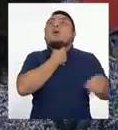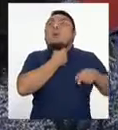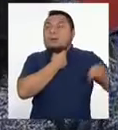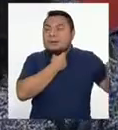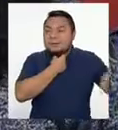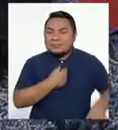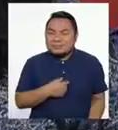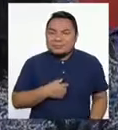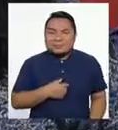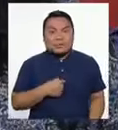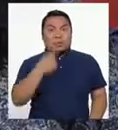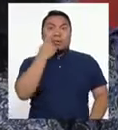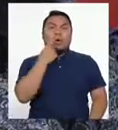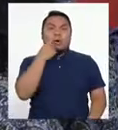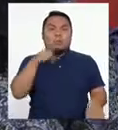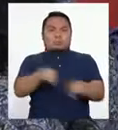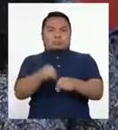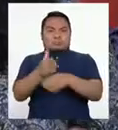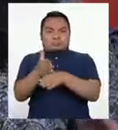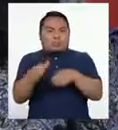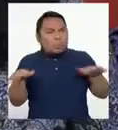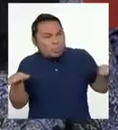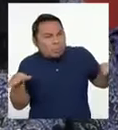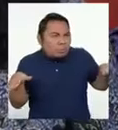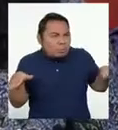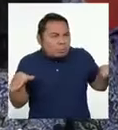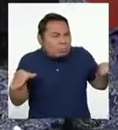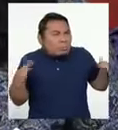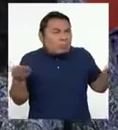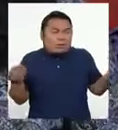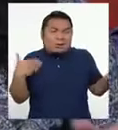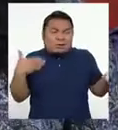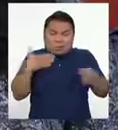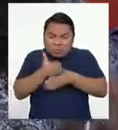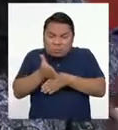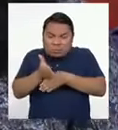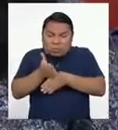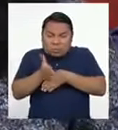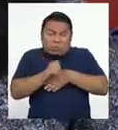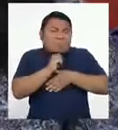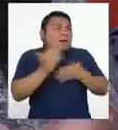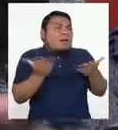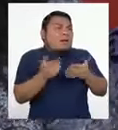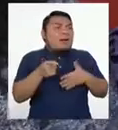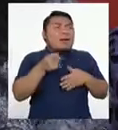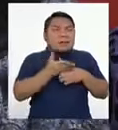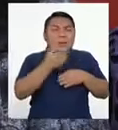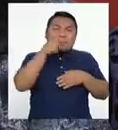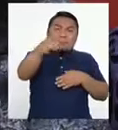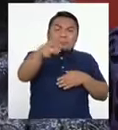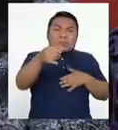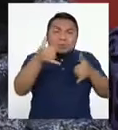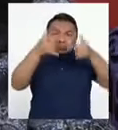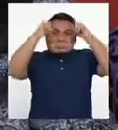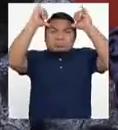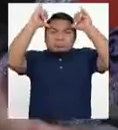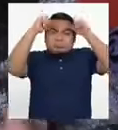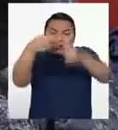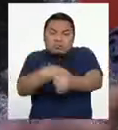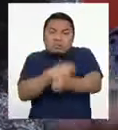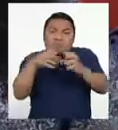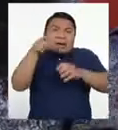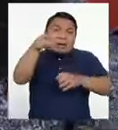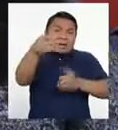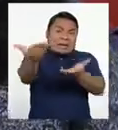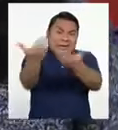Entonces el zapatero dijo: Es que no tengo cuero. Pídele cuero a la cabra para arreglar los zapatos de Doña Juana y